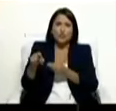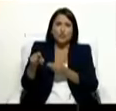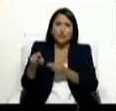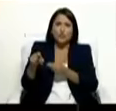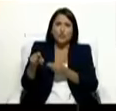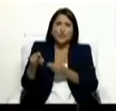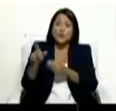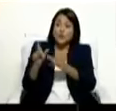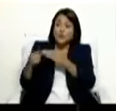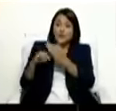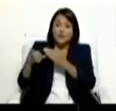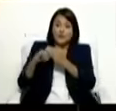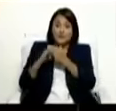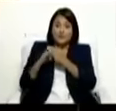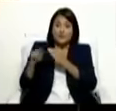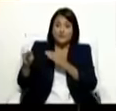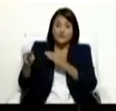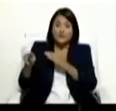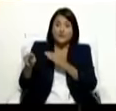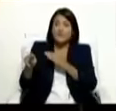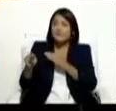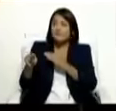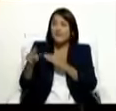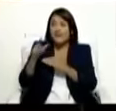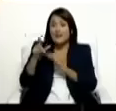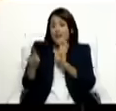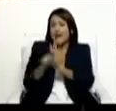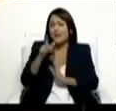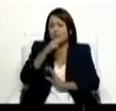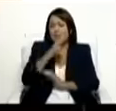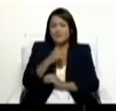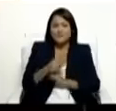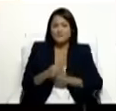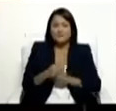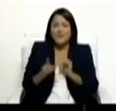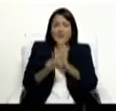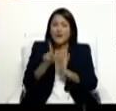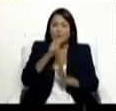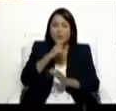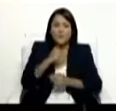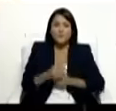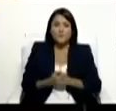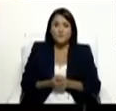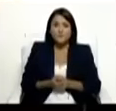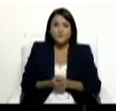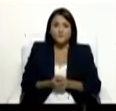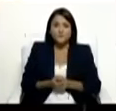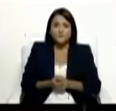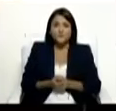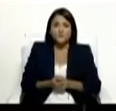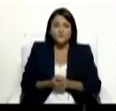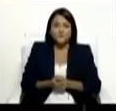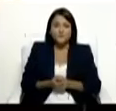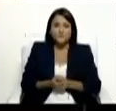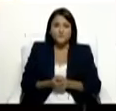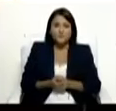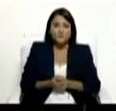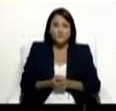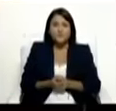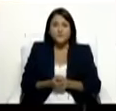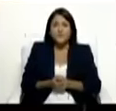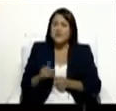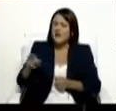representantes de Guyana son ilegales, no hay ninguna duda de ello. No les asiste la razón, ni histórica,